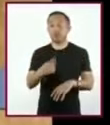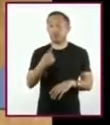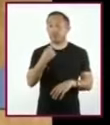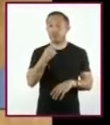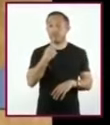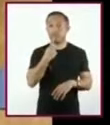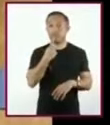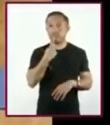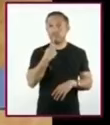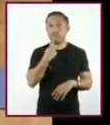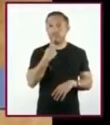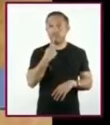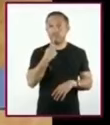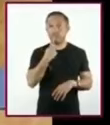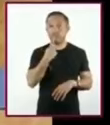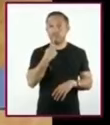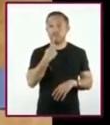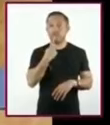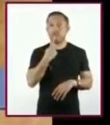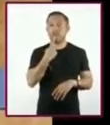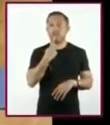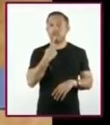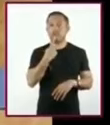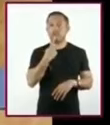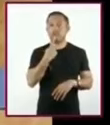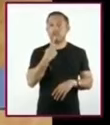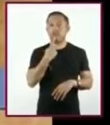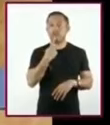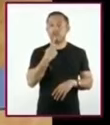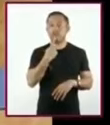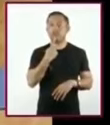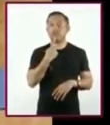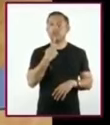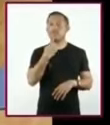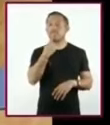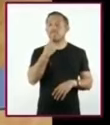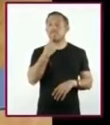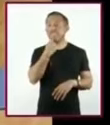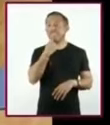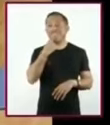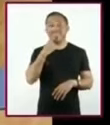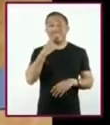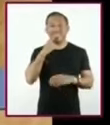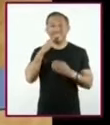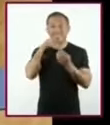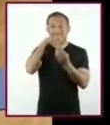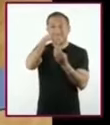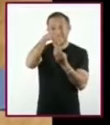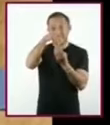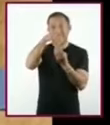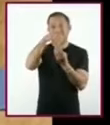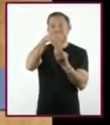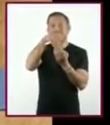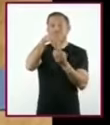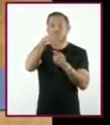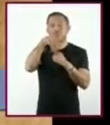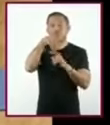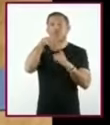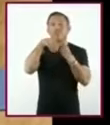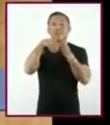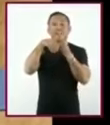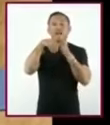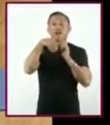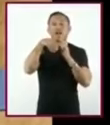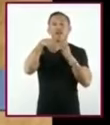de la lengua, a la unión que hay entre los dientes frontales y el paladar superior. Allí pegas tu